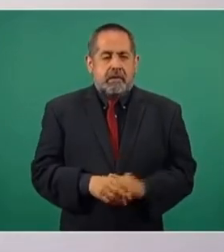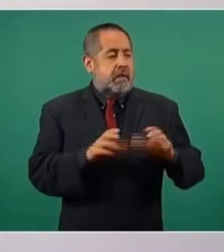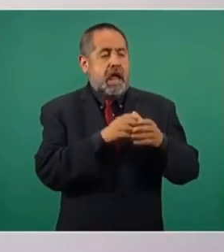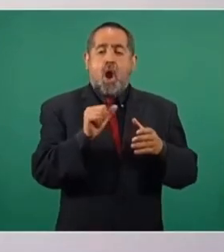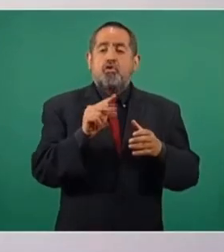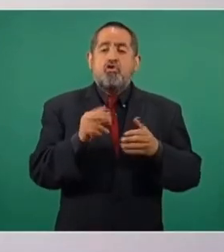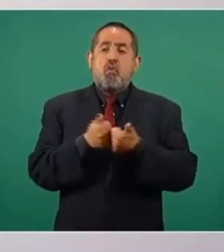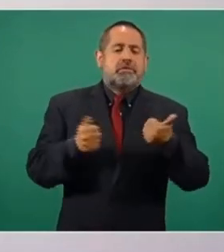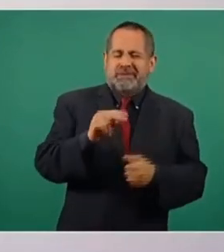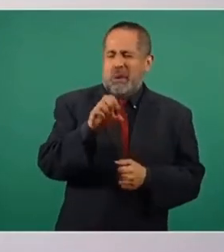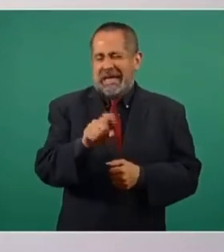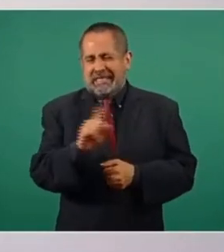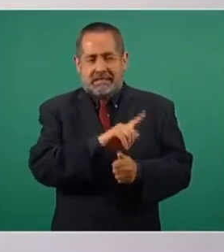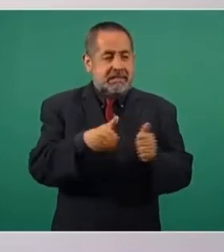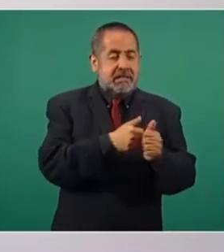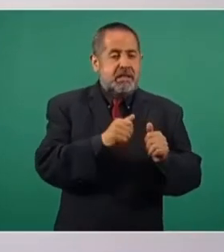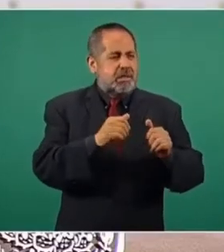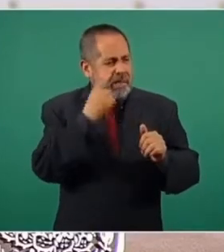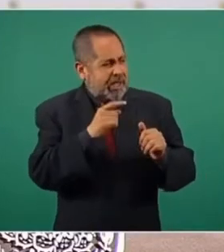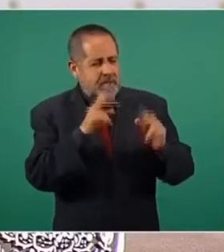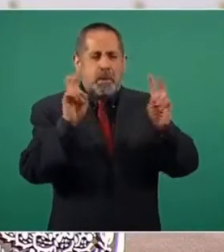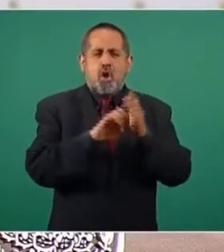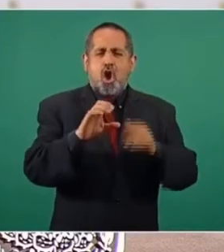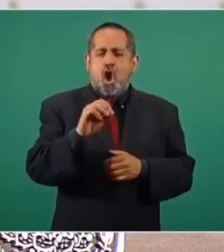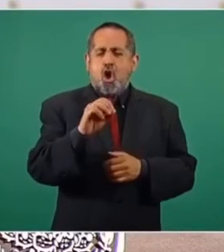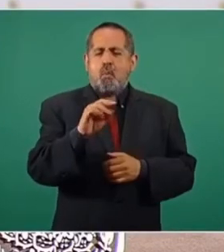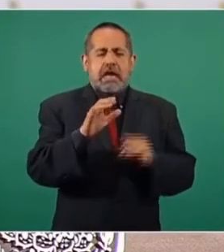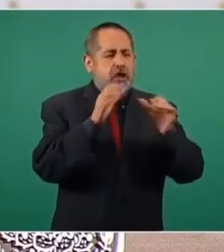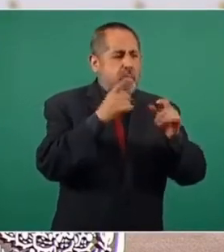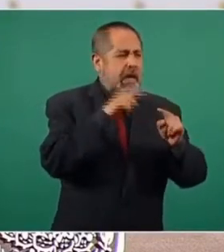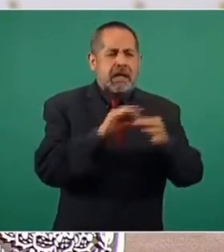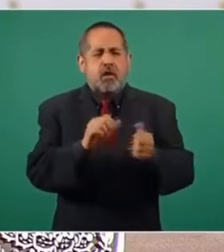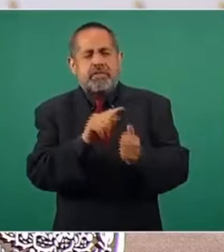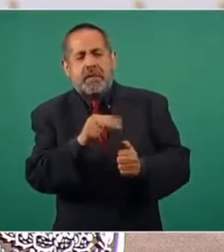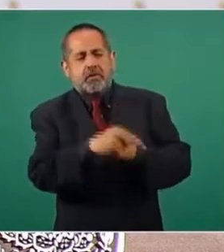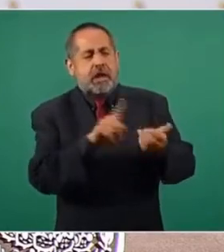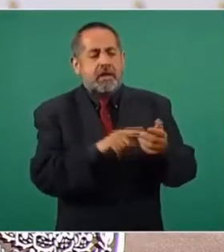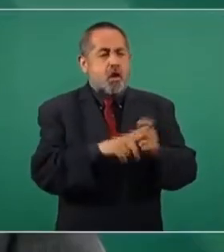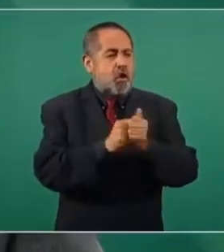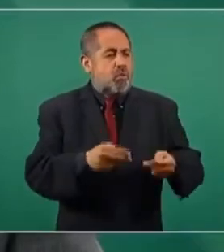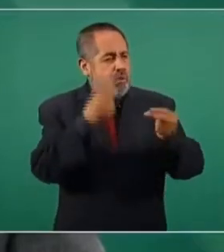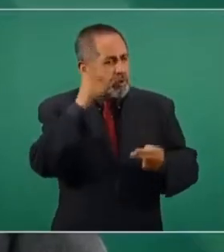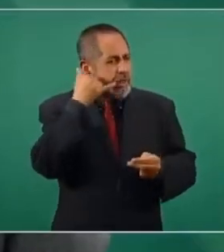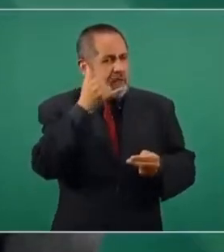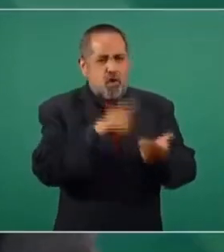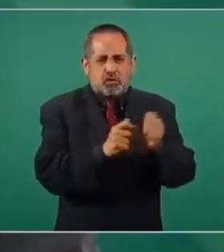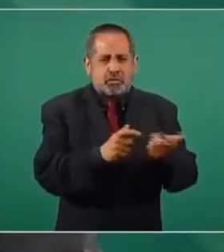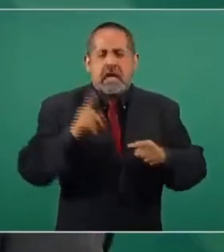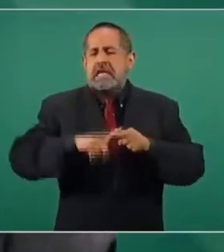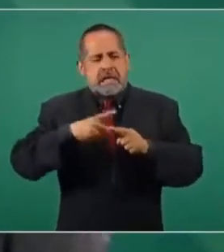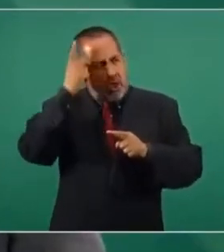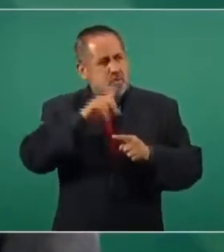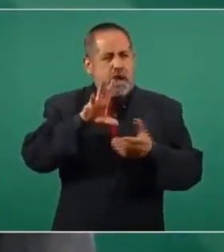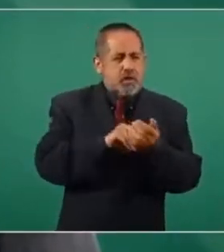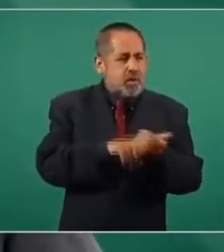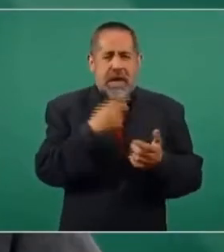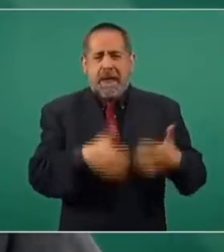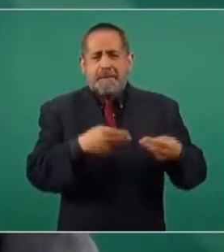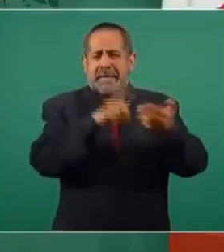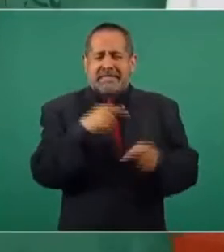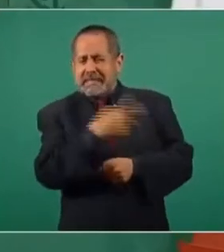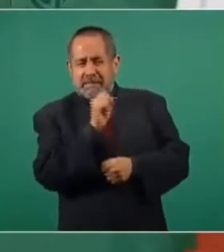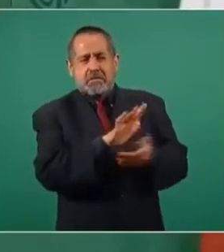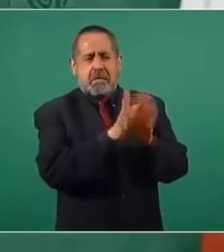Organismos autónomos, no. Si es de comunicaciones, tiene que ver con las televisoras, tiene que ver con las telefonías. ¿De quiénes son los organismos autónomos? De esas